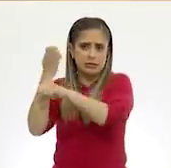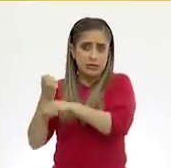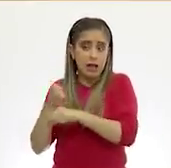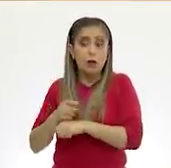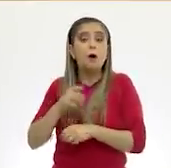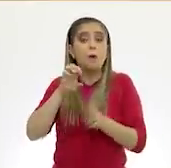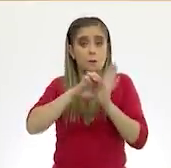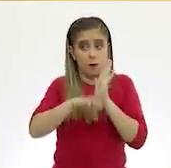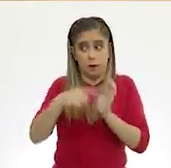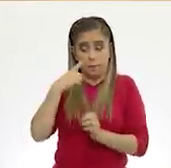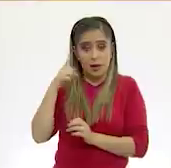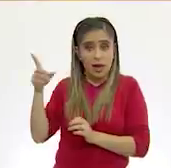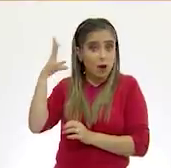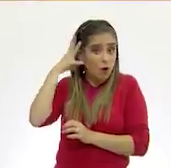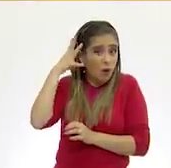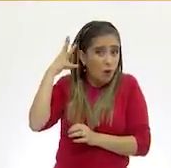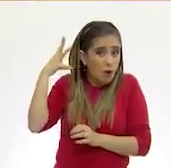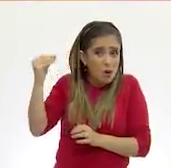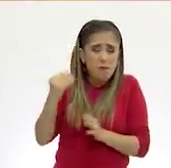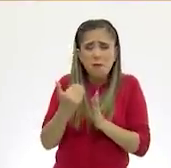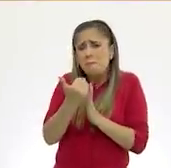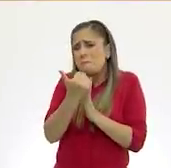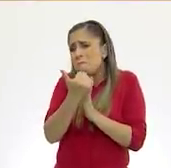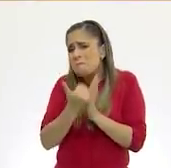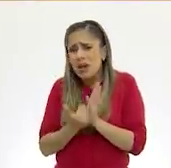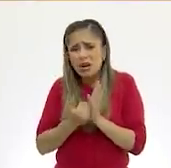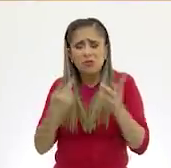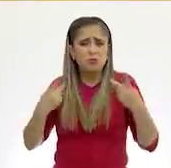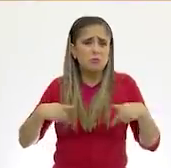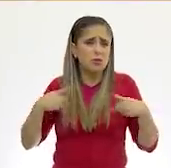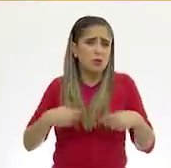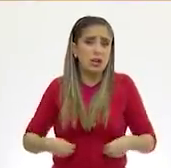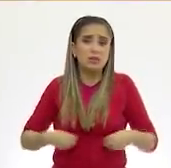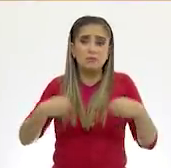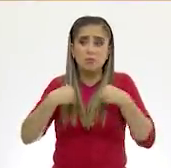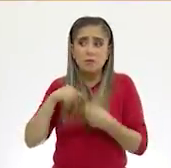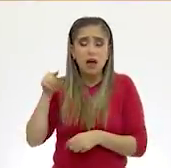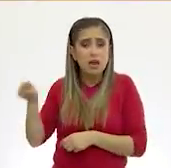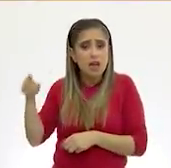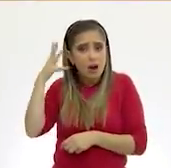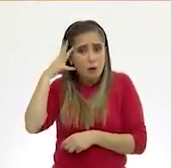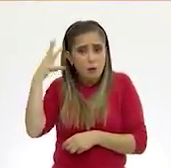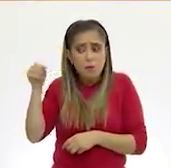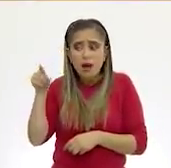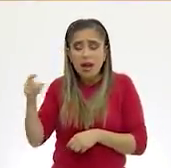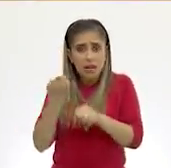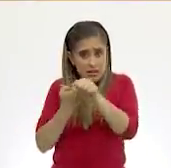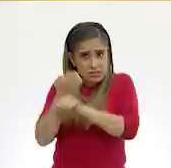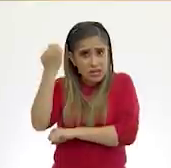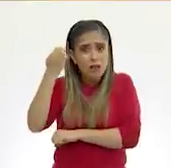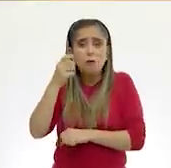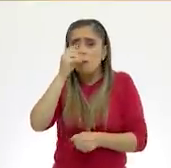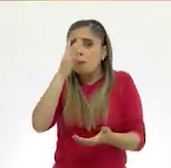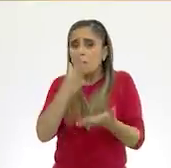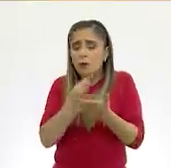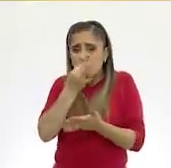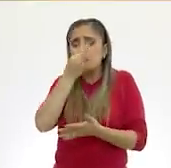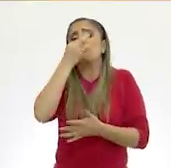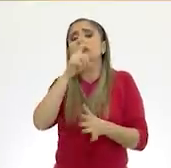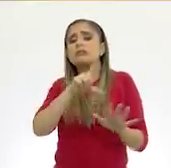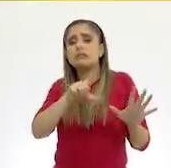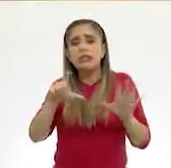la entidad federativa que menos habitantes registra el país, pues cuenta con tan solo